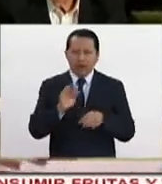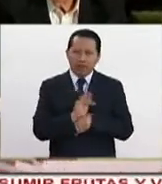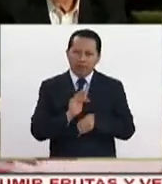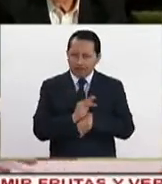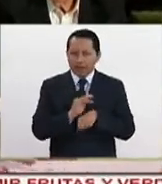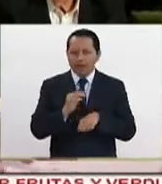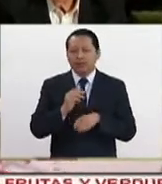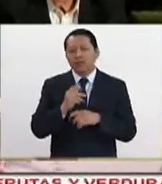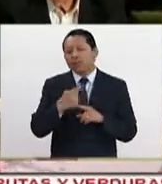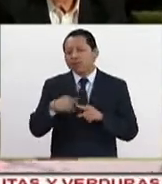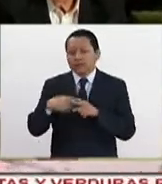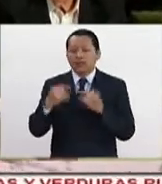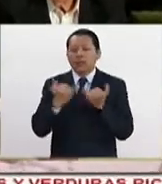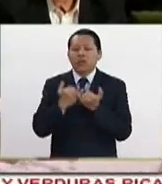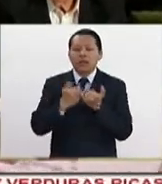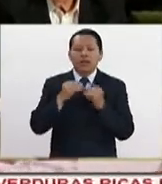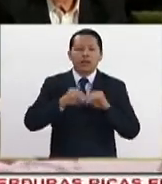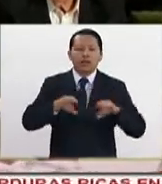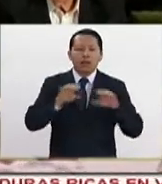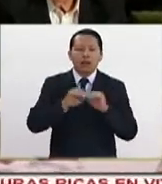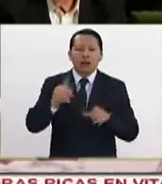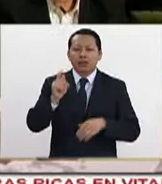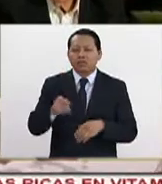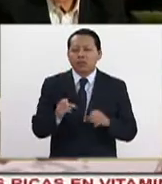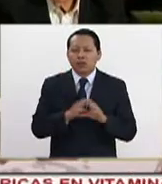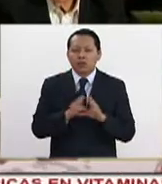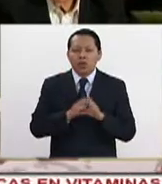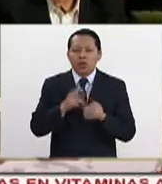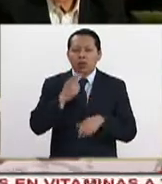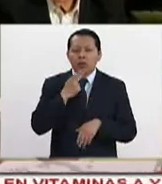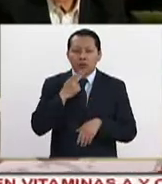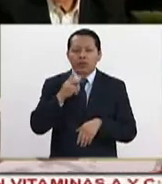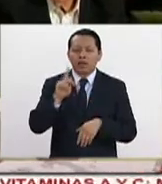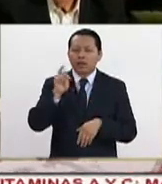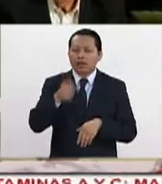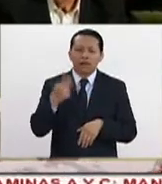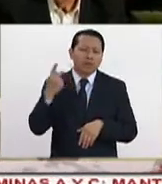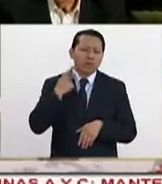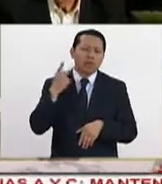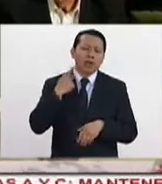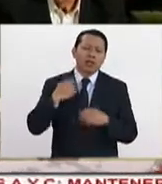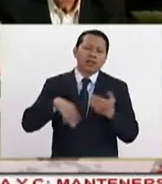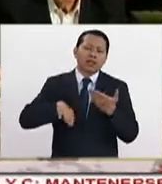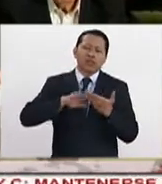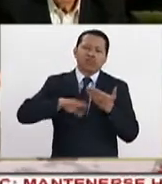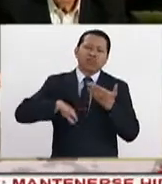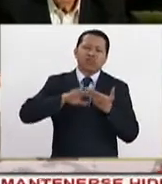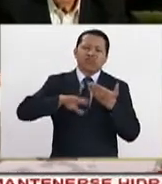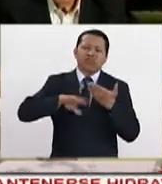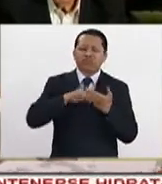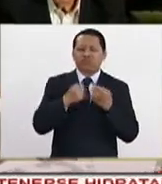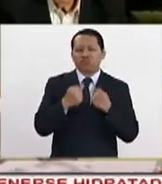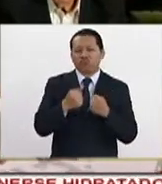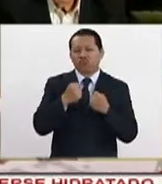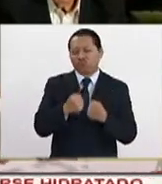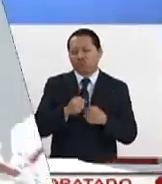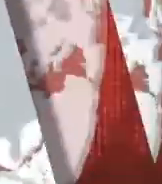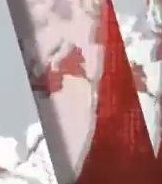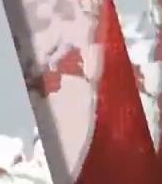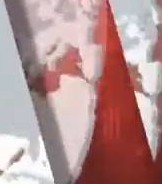medios oficialistas como instrumentos de una persecución política sin precedentes en